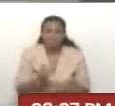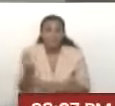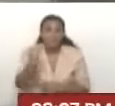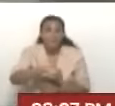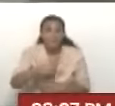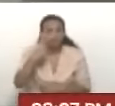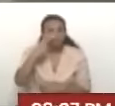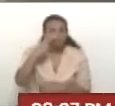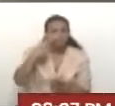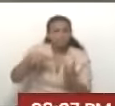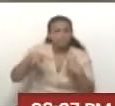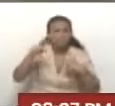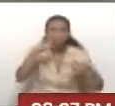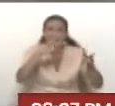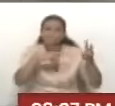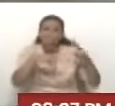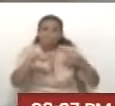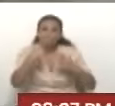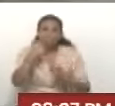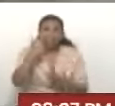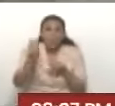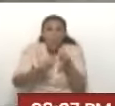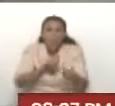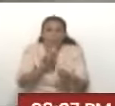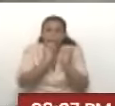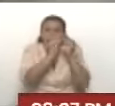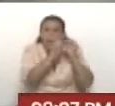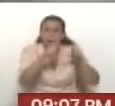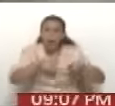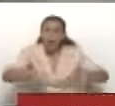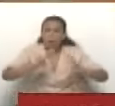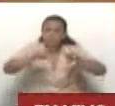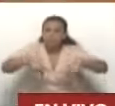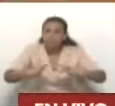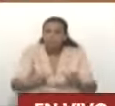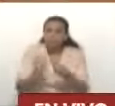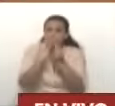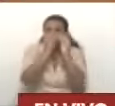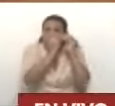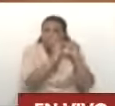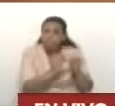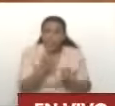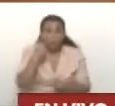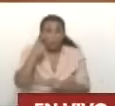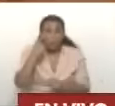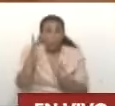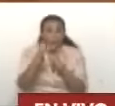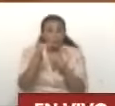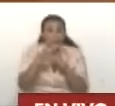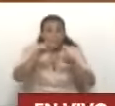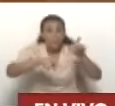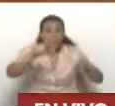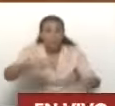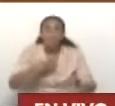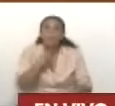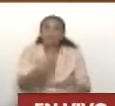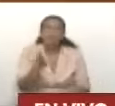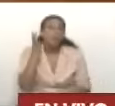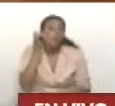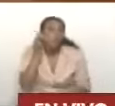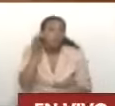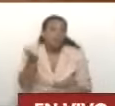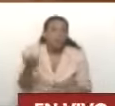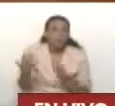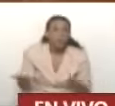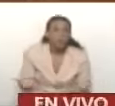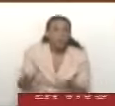veamos de primera punta cómo quedaron estas áreas, bueno, y que tenga contacto con nuestra vocera del Poder Popular.